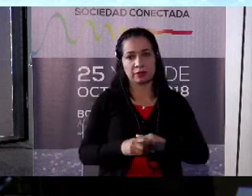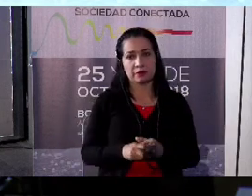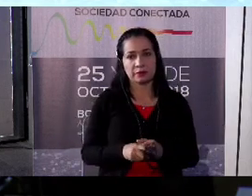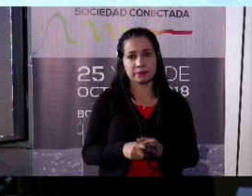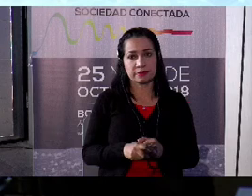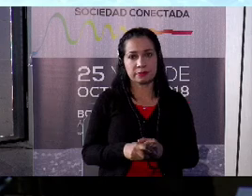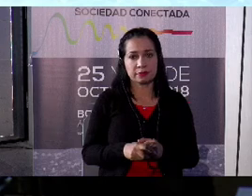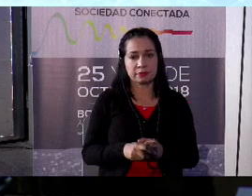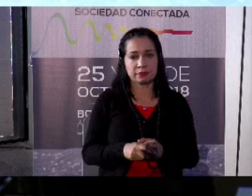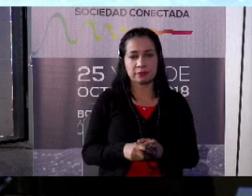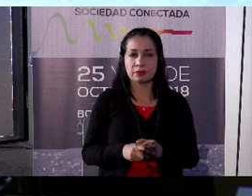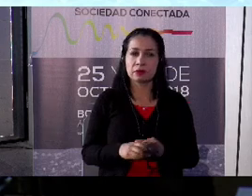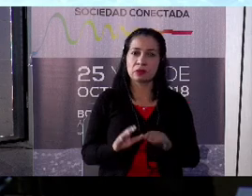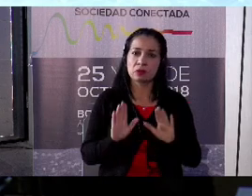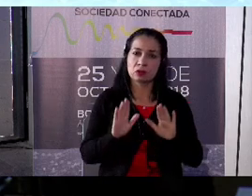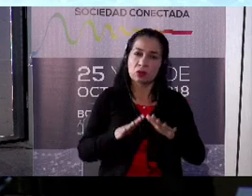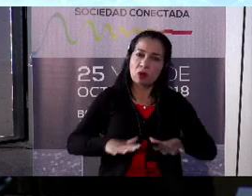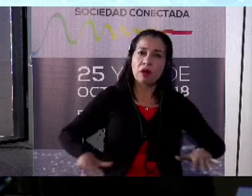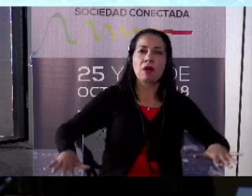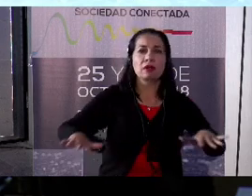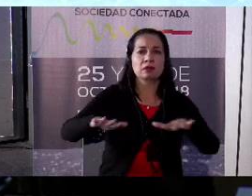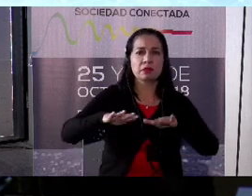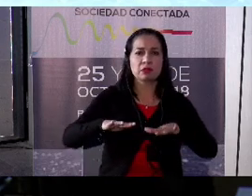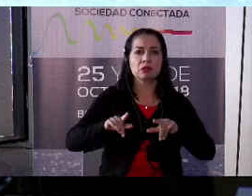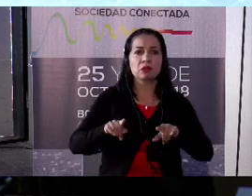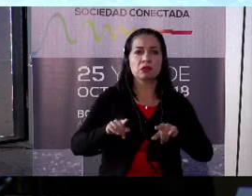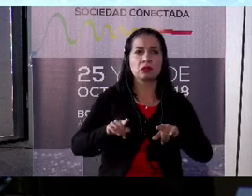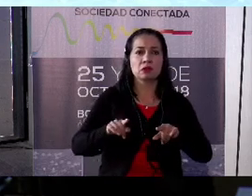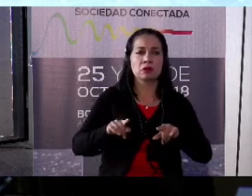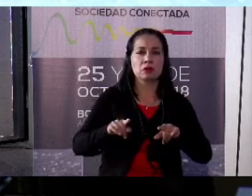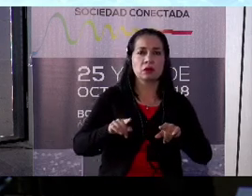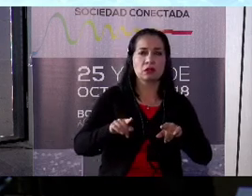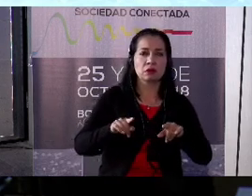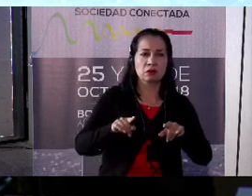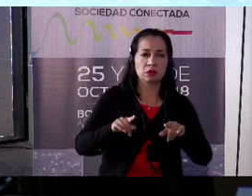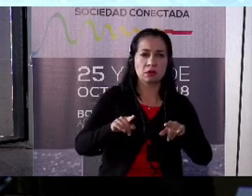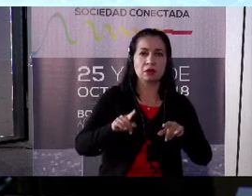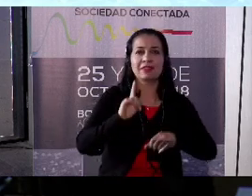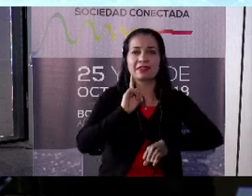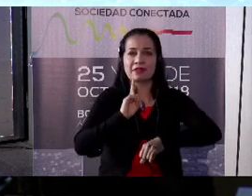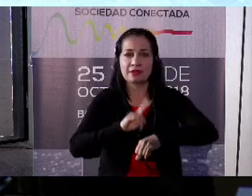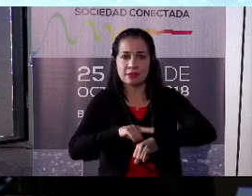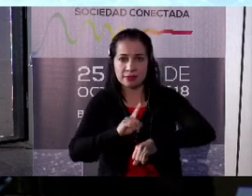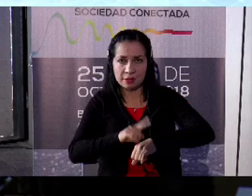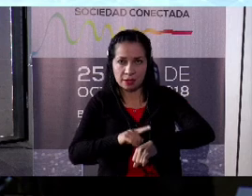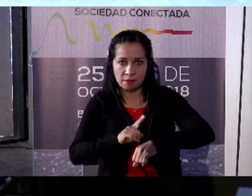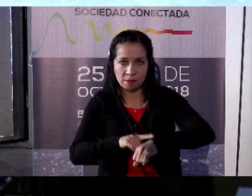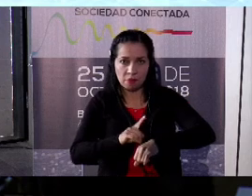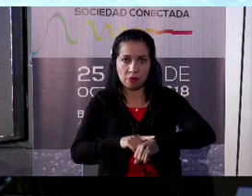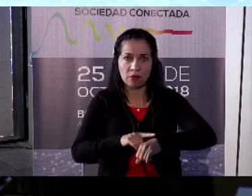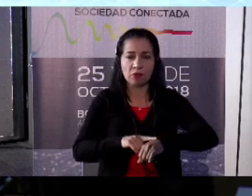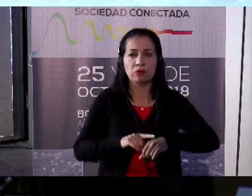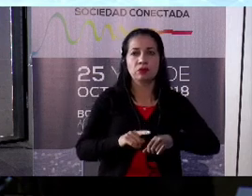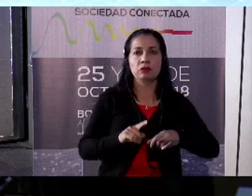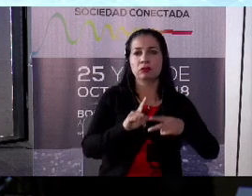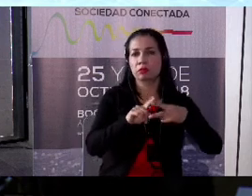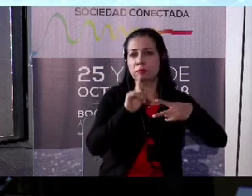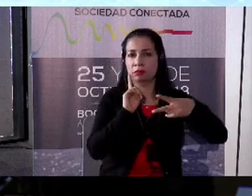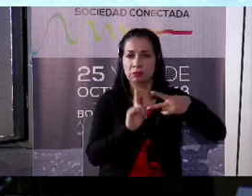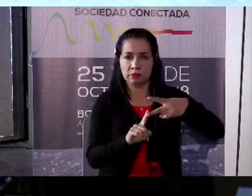dinámica el espacio en la dimensión de espacio y la dimensión de tiempo si